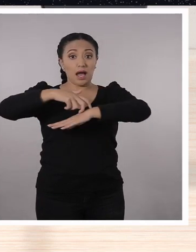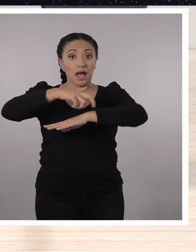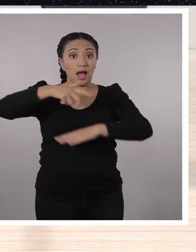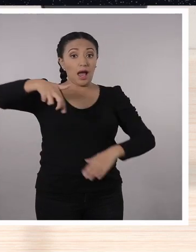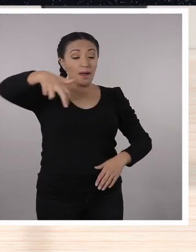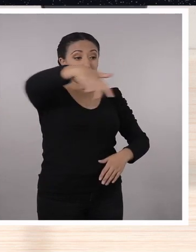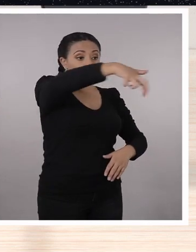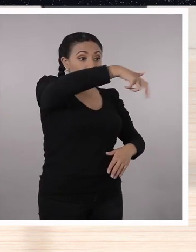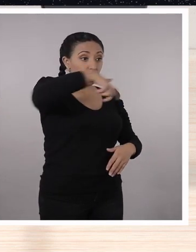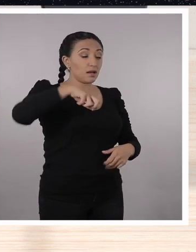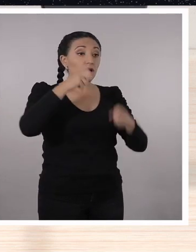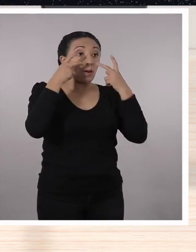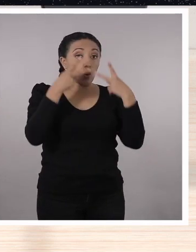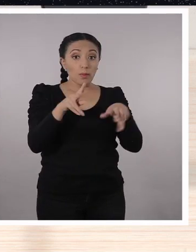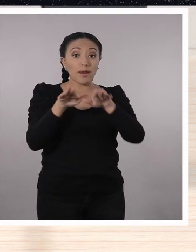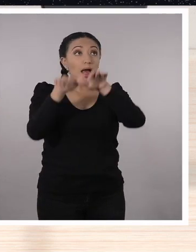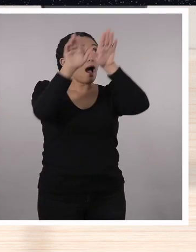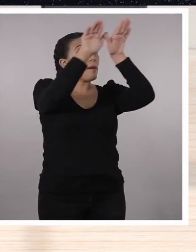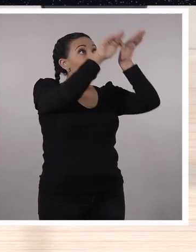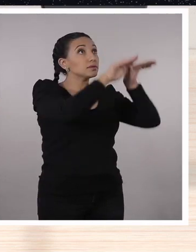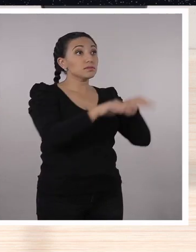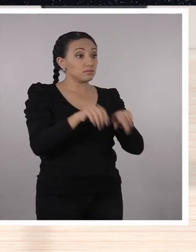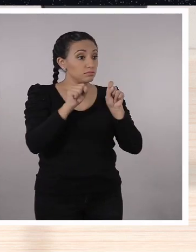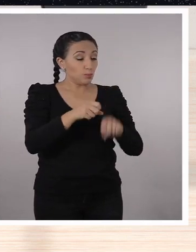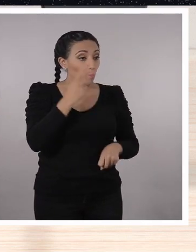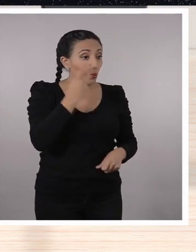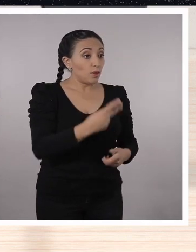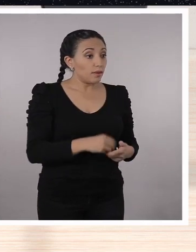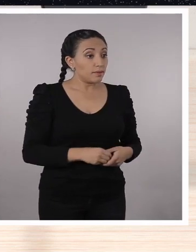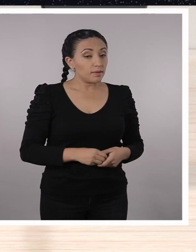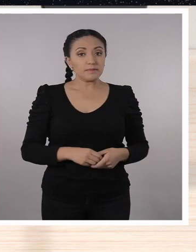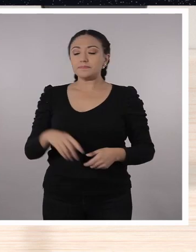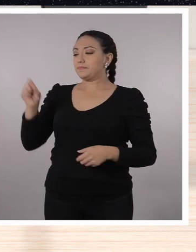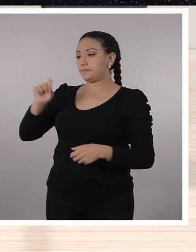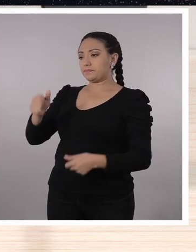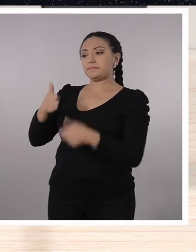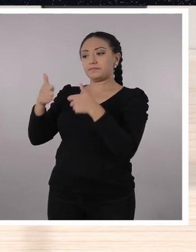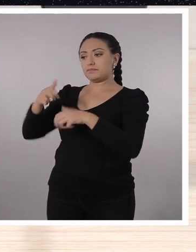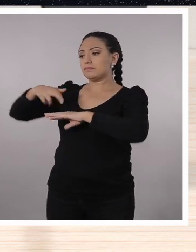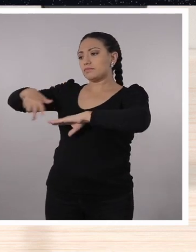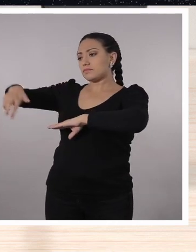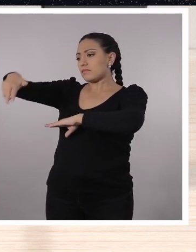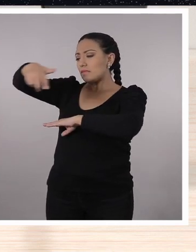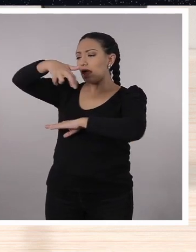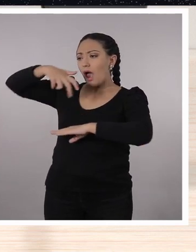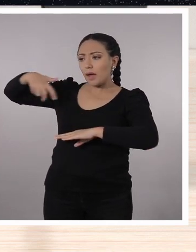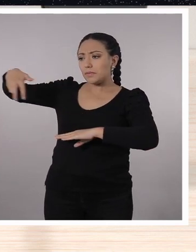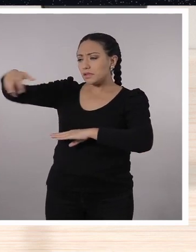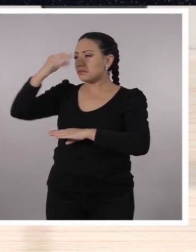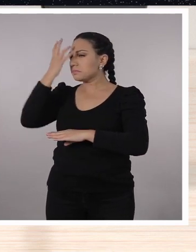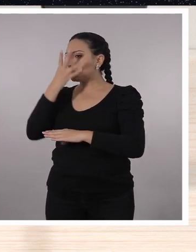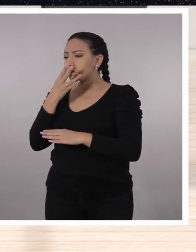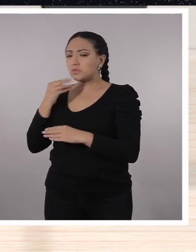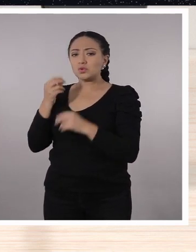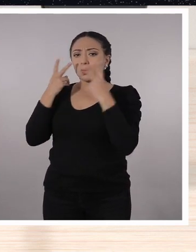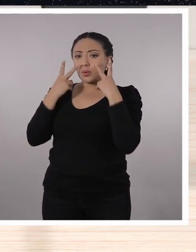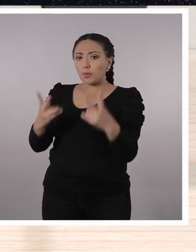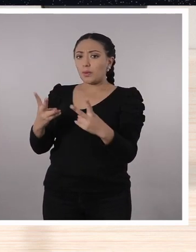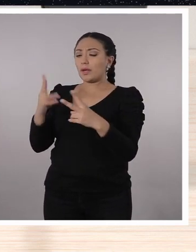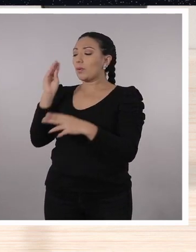senderismo nuevamente, observar aves. Es maravilloso. Hacer senderismo y recorrer y conocer toda esa